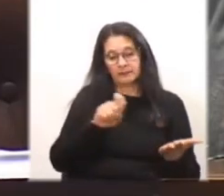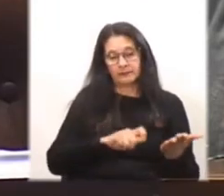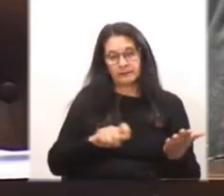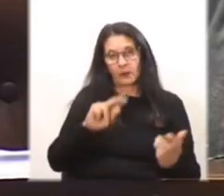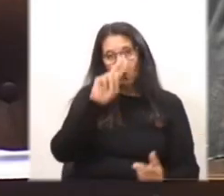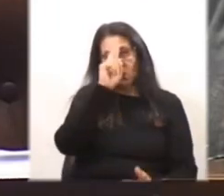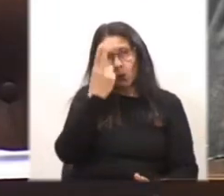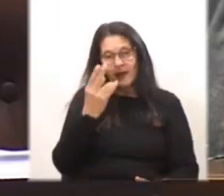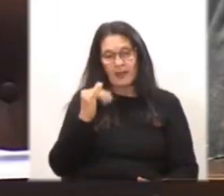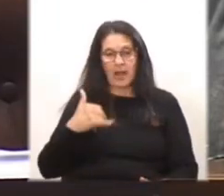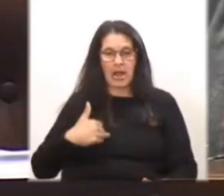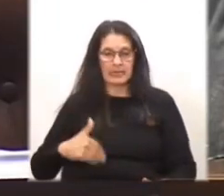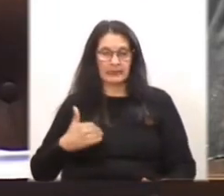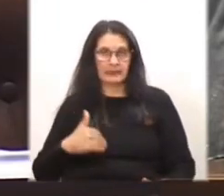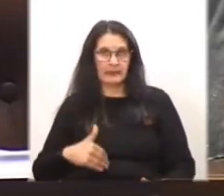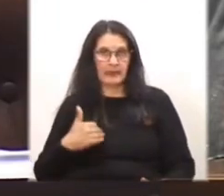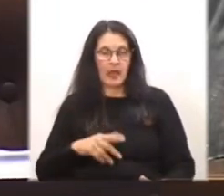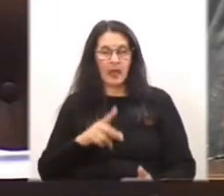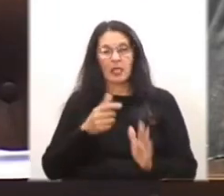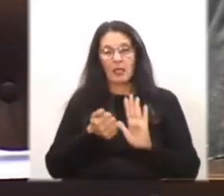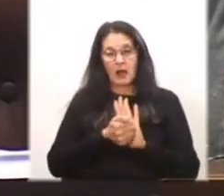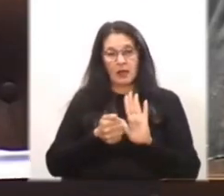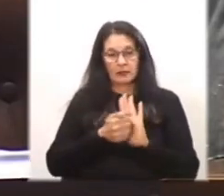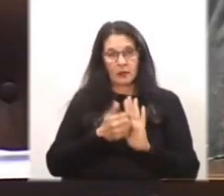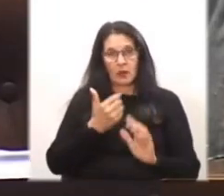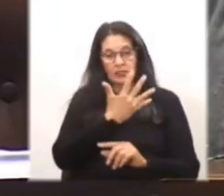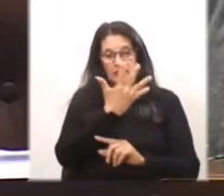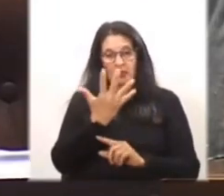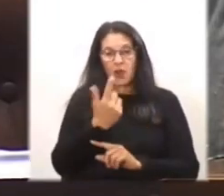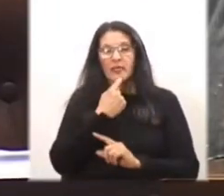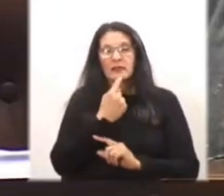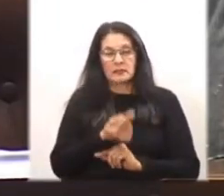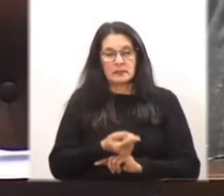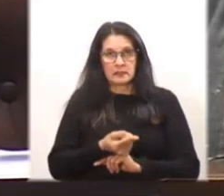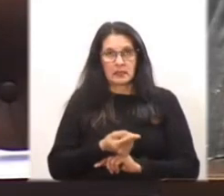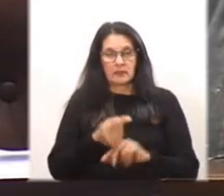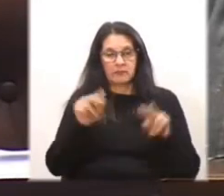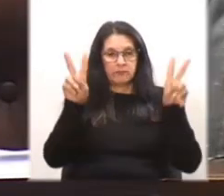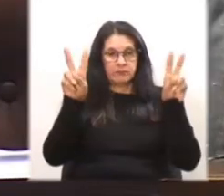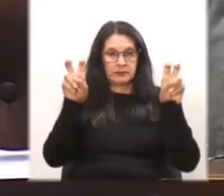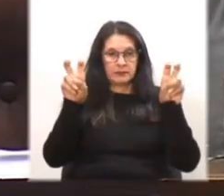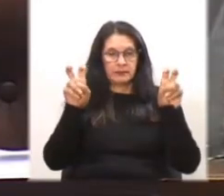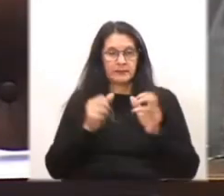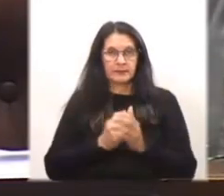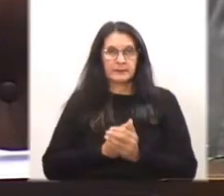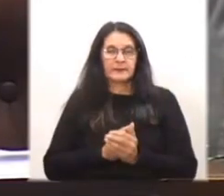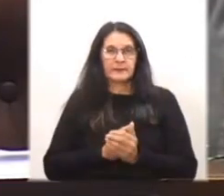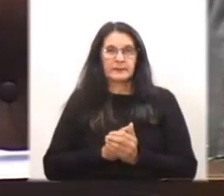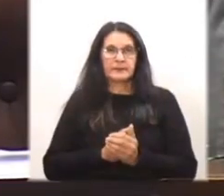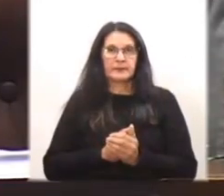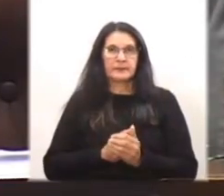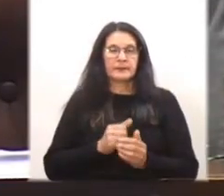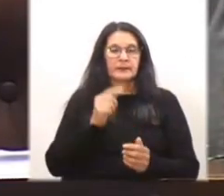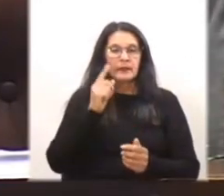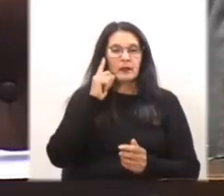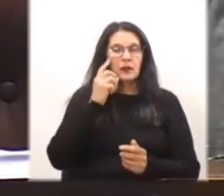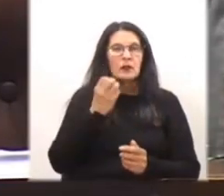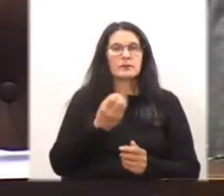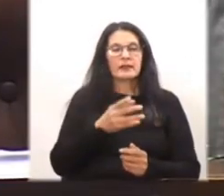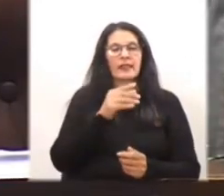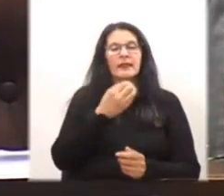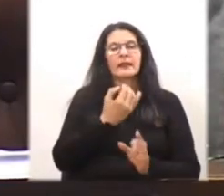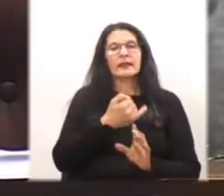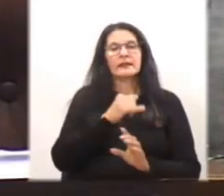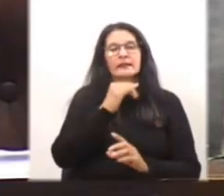Argentina donde el artículo 5 dice, comillas, conceptuando de interés común